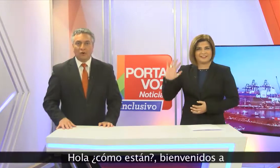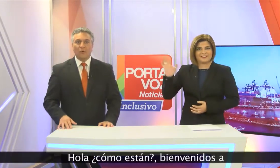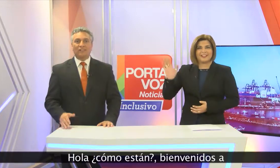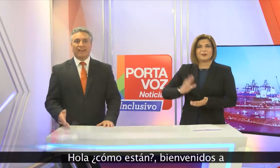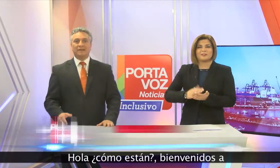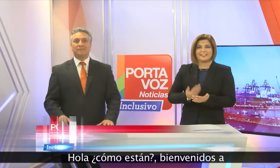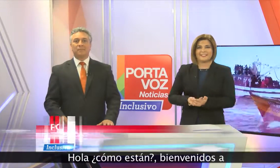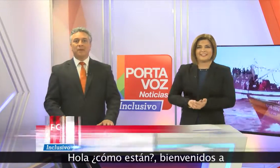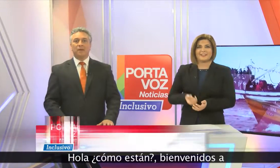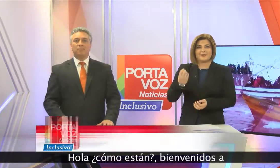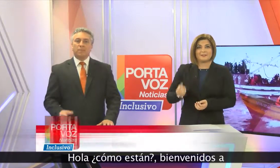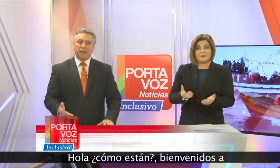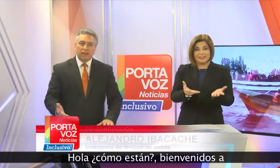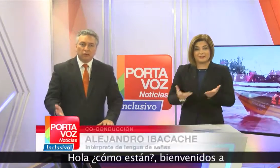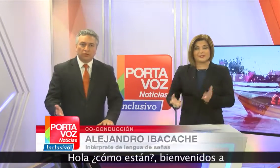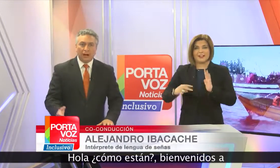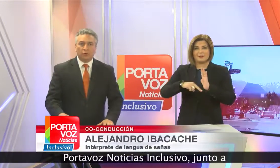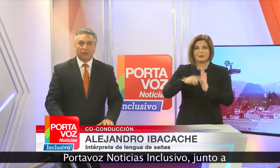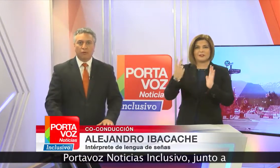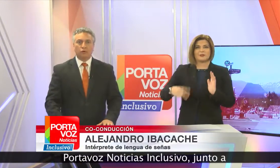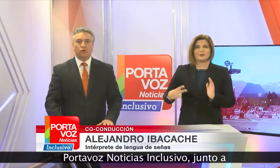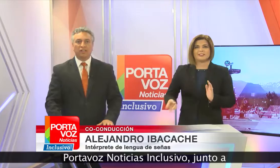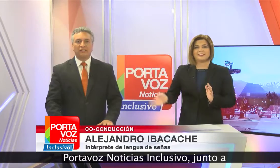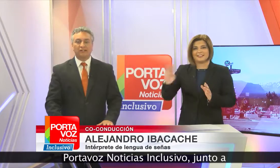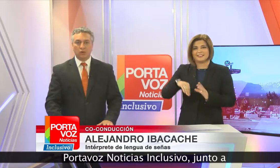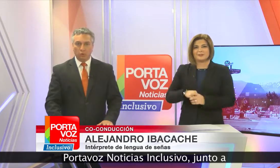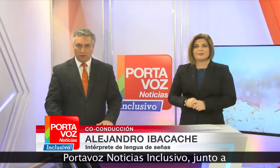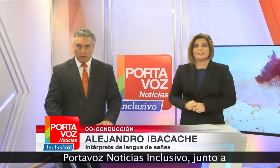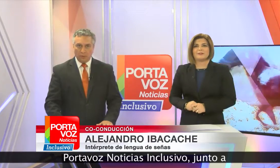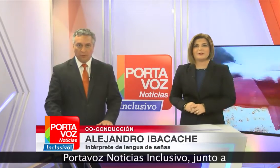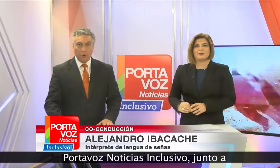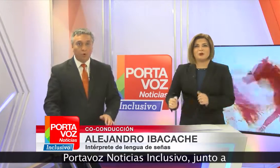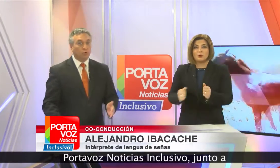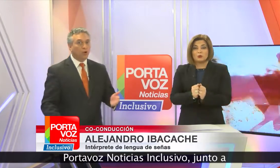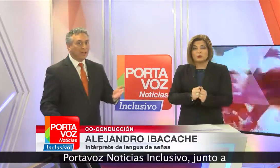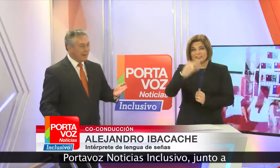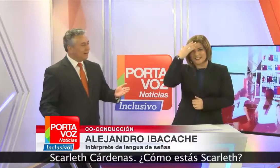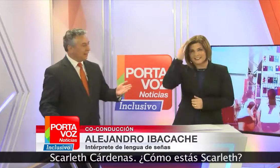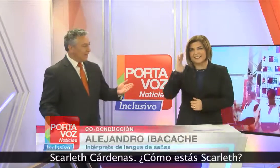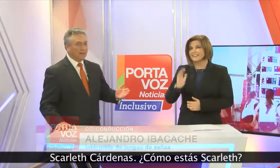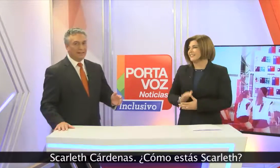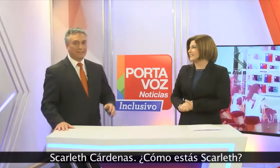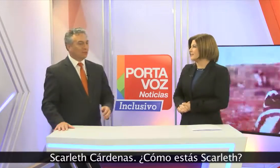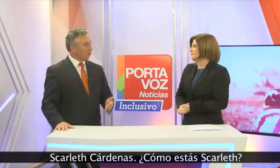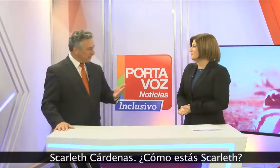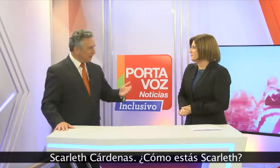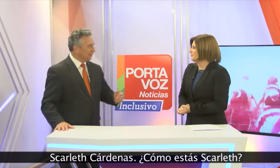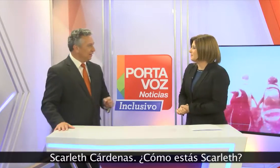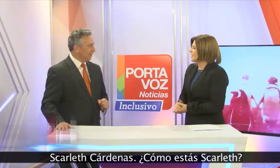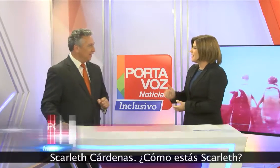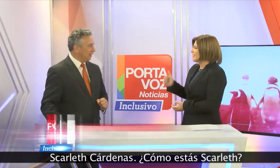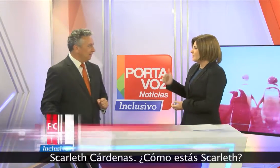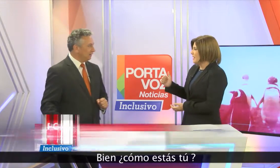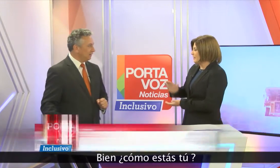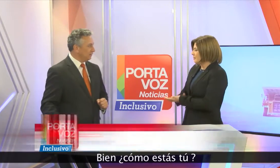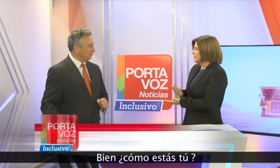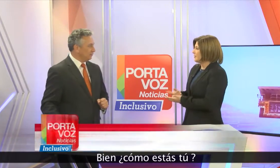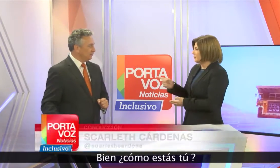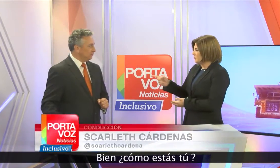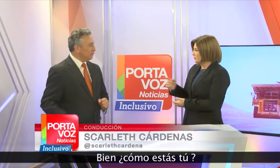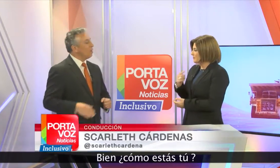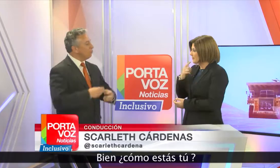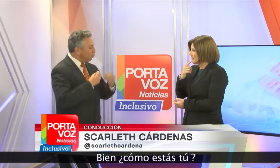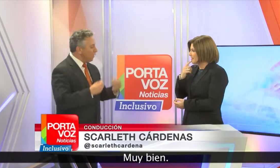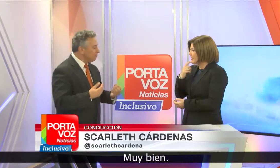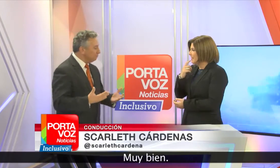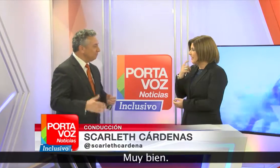Hola, ¿cómo están? Bienvenidos a Portavoz Noticias Inclusivo, junto a Scarlett Cárdenas. ¿Cómo estás, Scarlett? Bien, ¿cómo estás